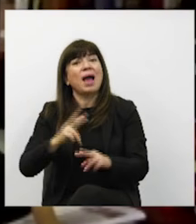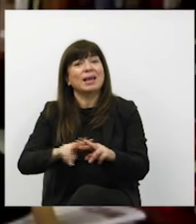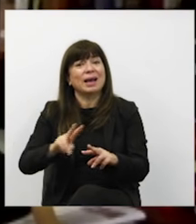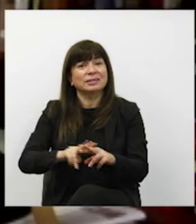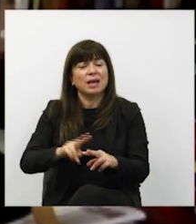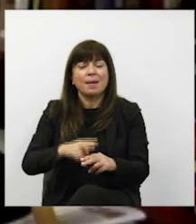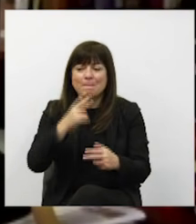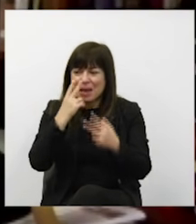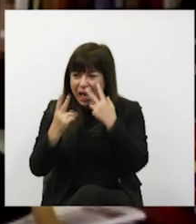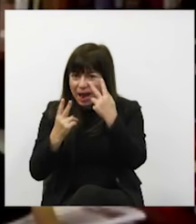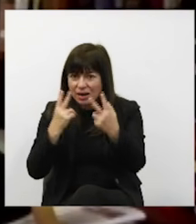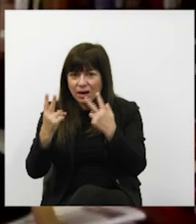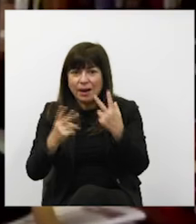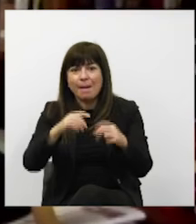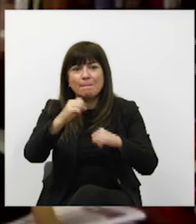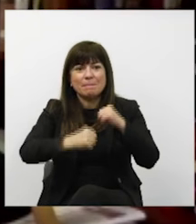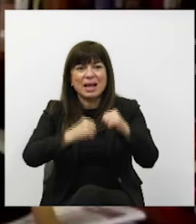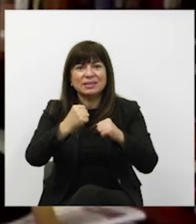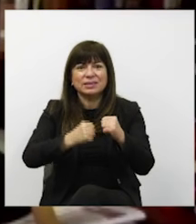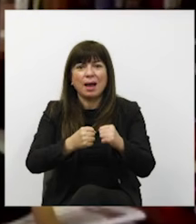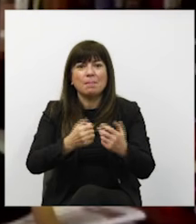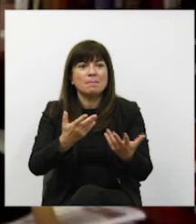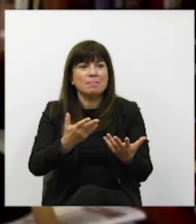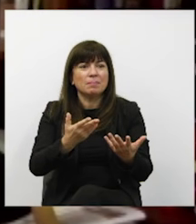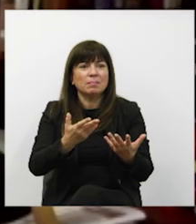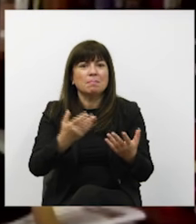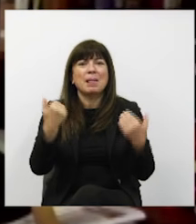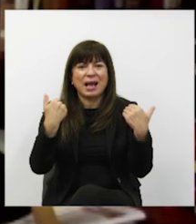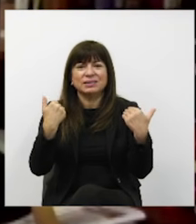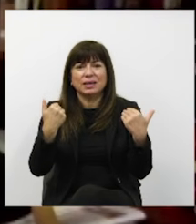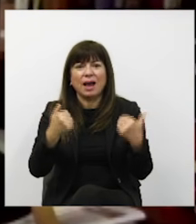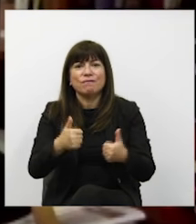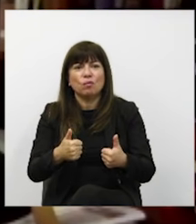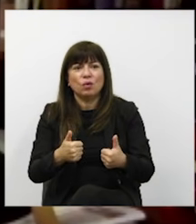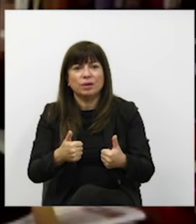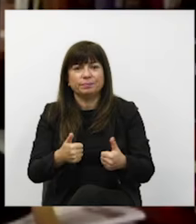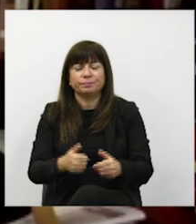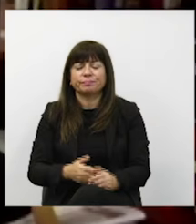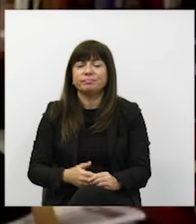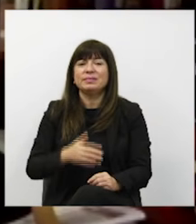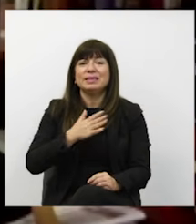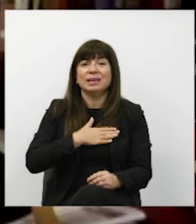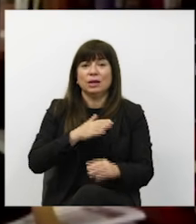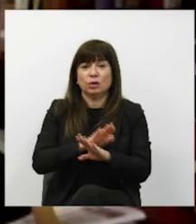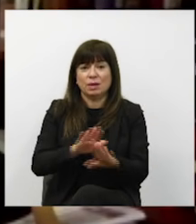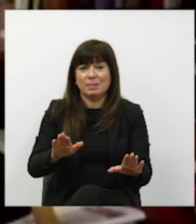hacer es empezar a mirar, yo creo, cuáles son las mejores prácticas. Quiero terminar con